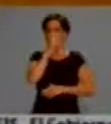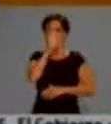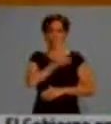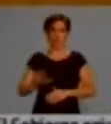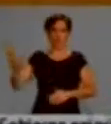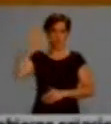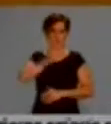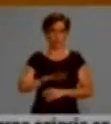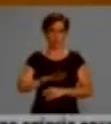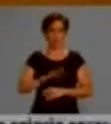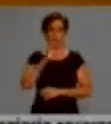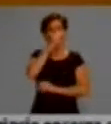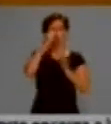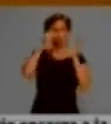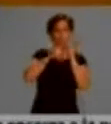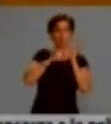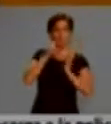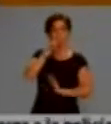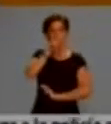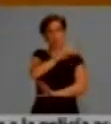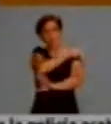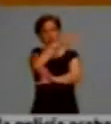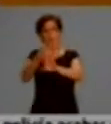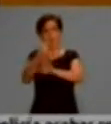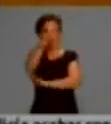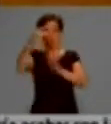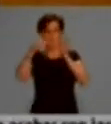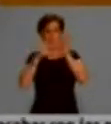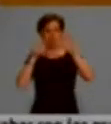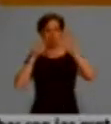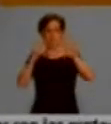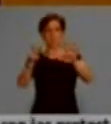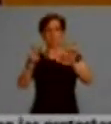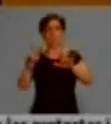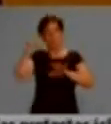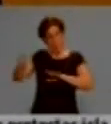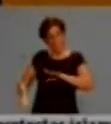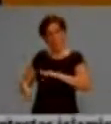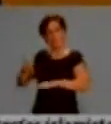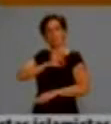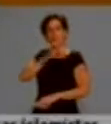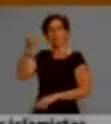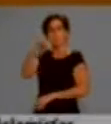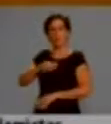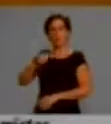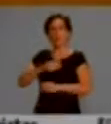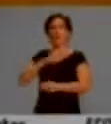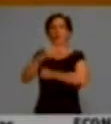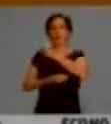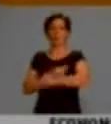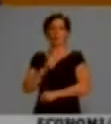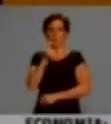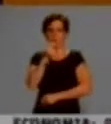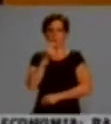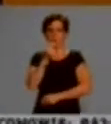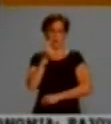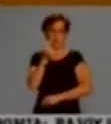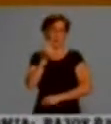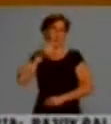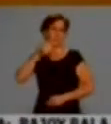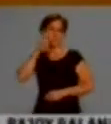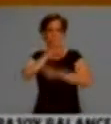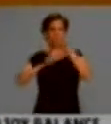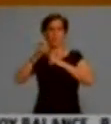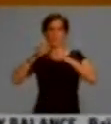Entre el 2002 y el 2007, el señor Bárcenas blanqueó dinero B mediante un sistema muy sencillo.